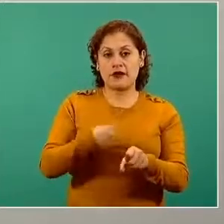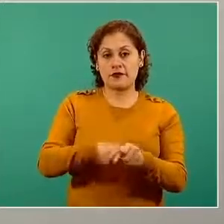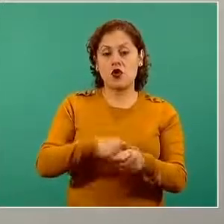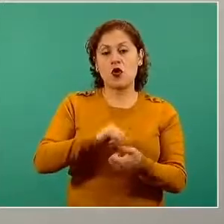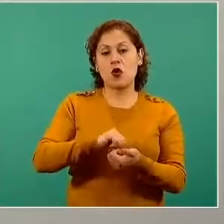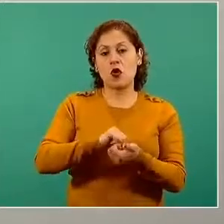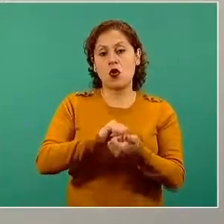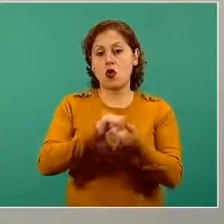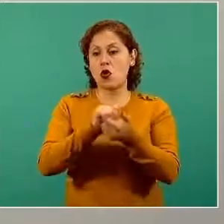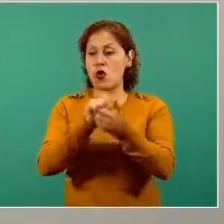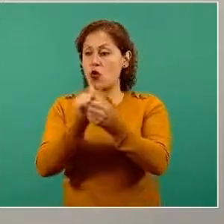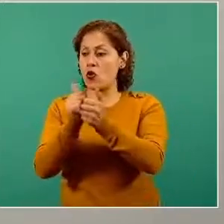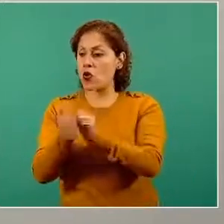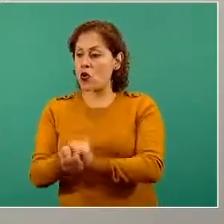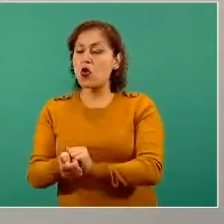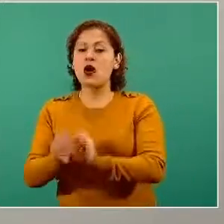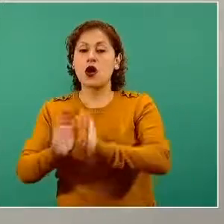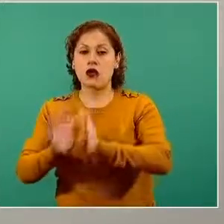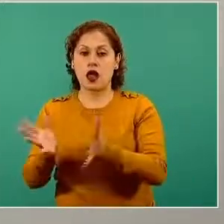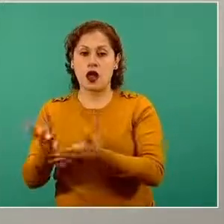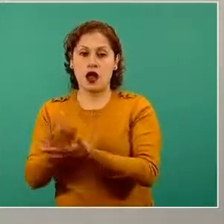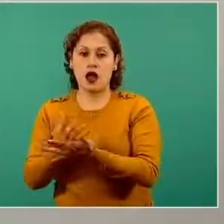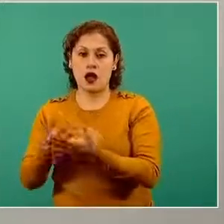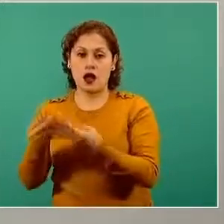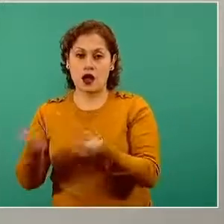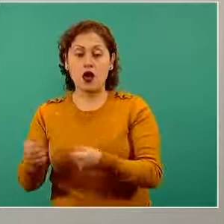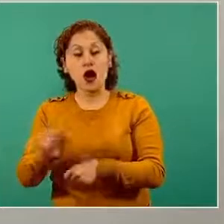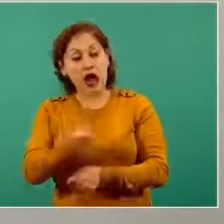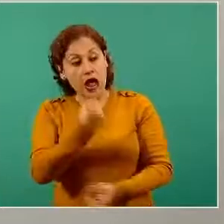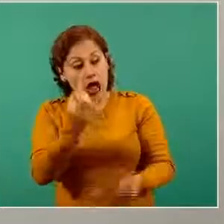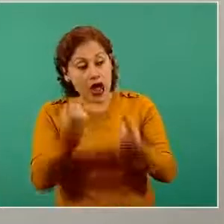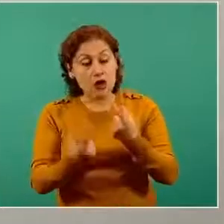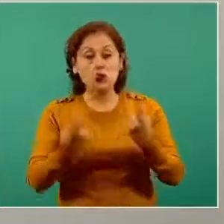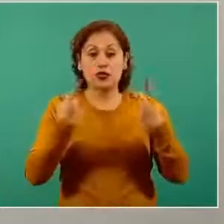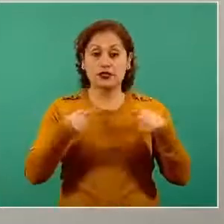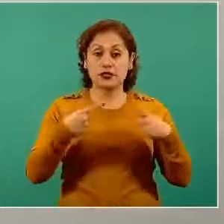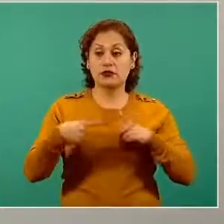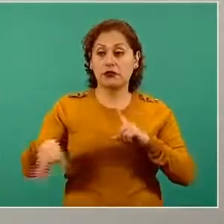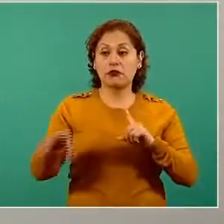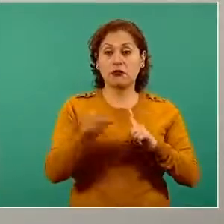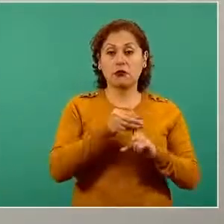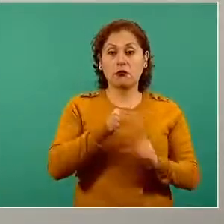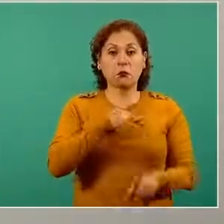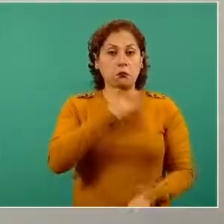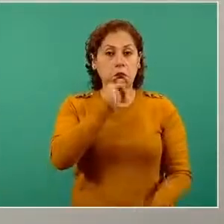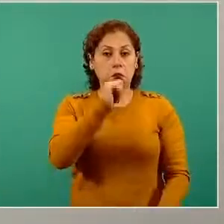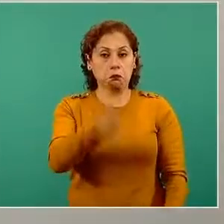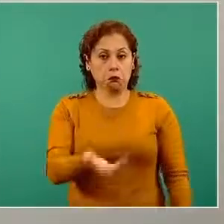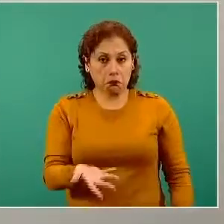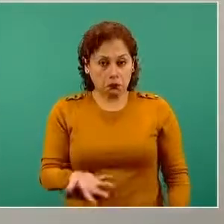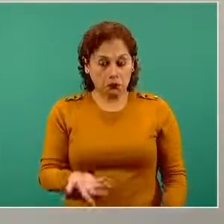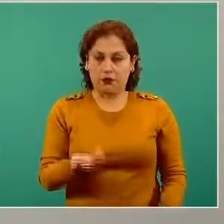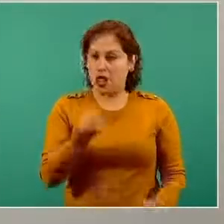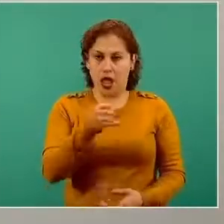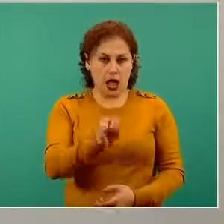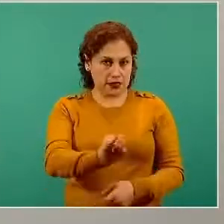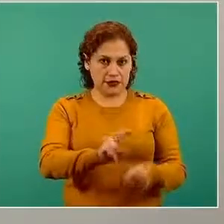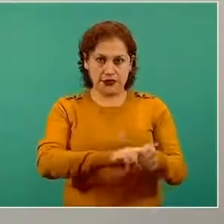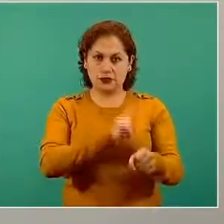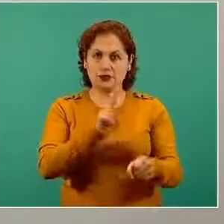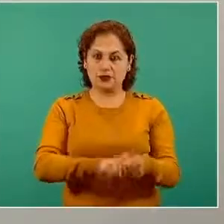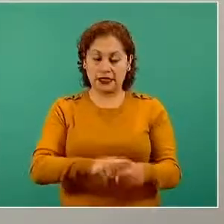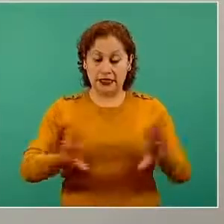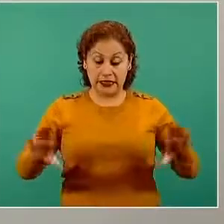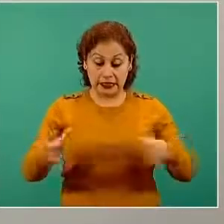mantenido asintomático. Más allá de que en los picos, en la ola que tuvimos en el mes de diciembre, este 25% obviamente